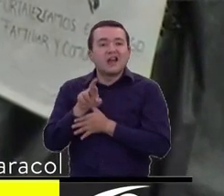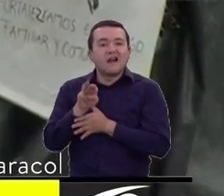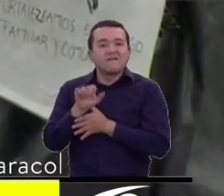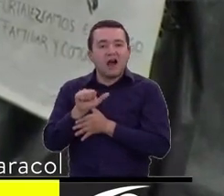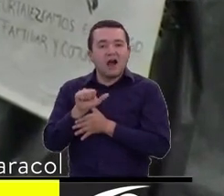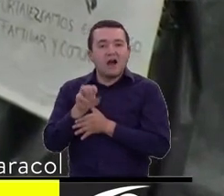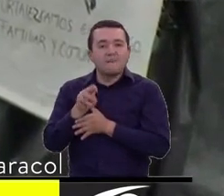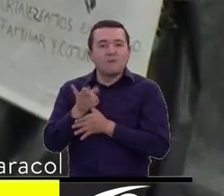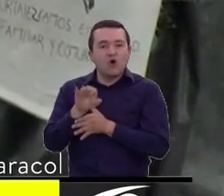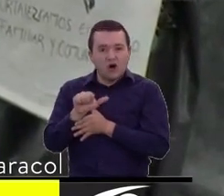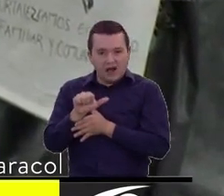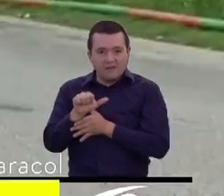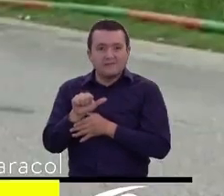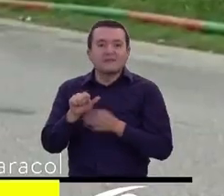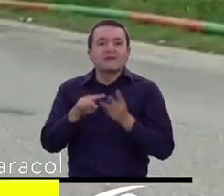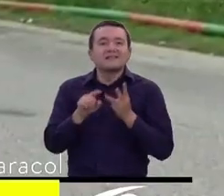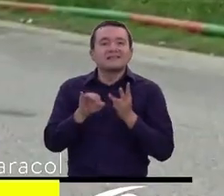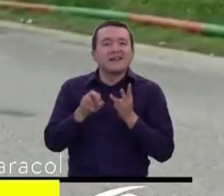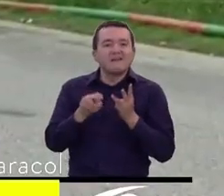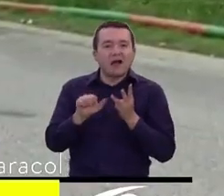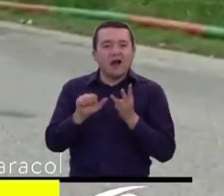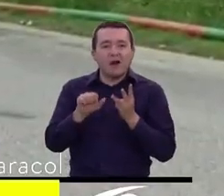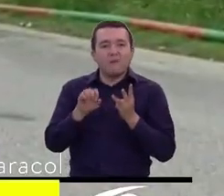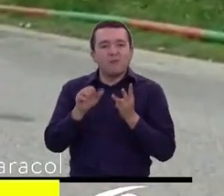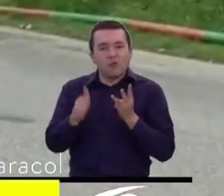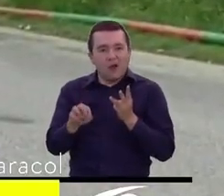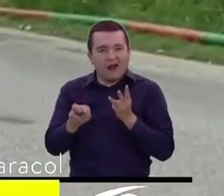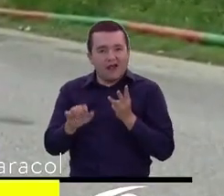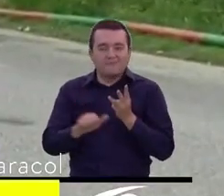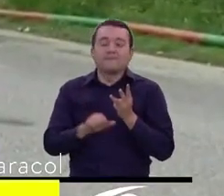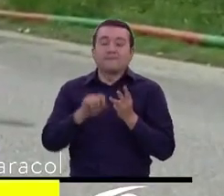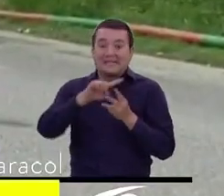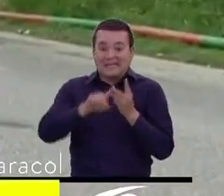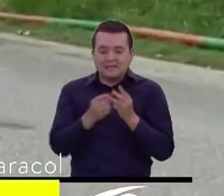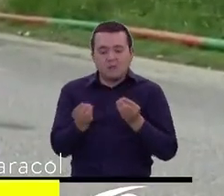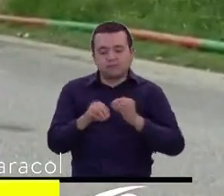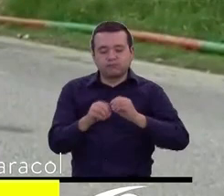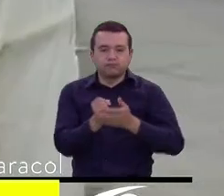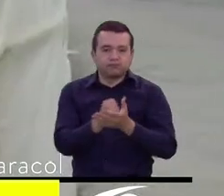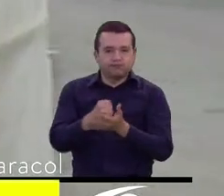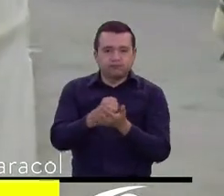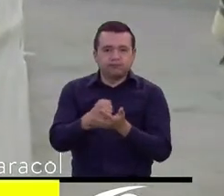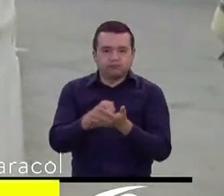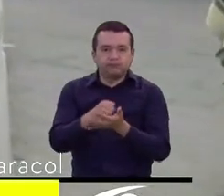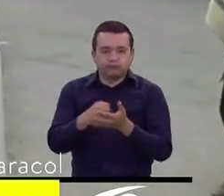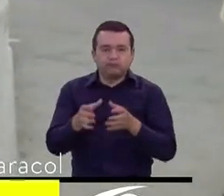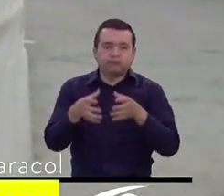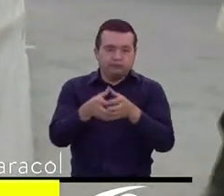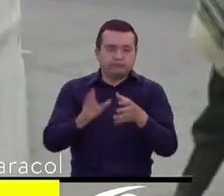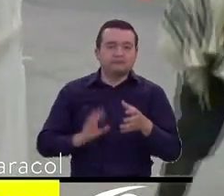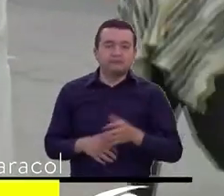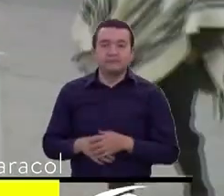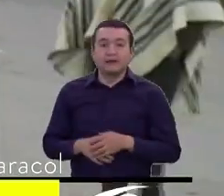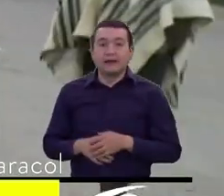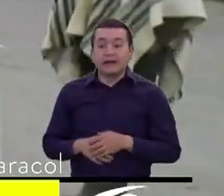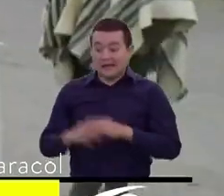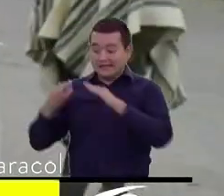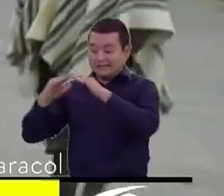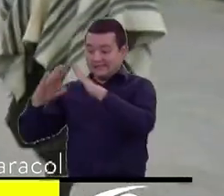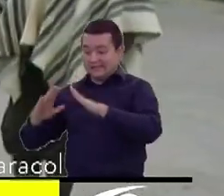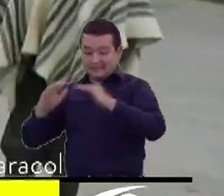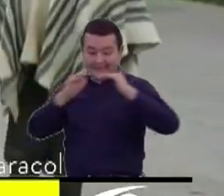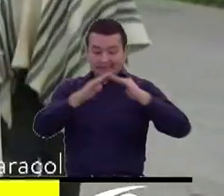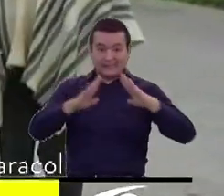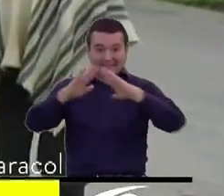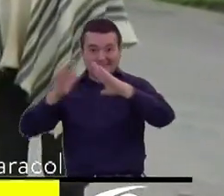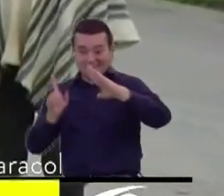¿sí?, y la hierba buena. En las vías nacionales que pasan por territorios indígenas están ubicadas estas cabinas de desinfección,